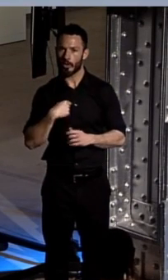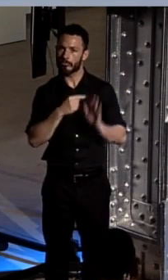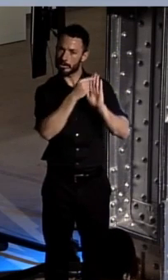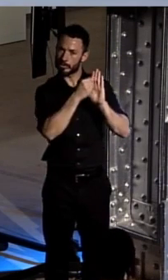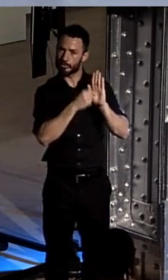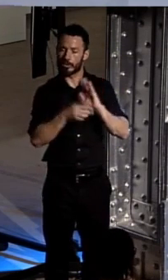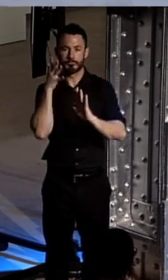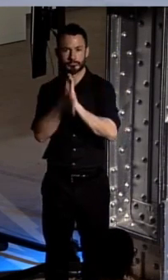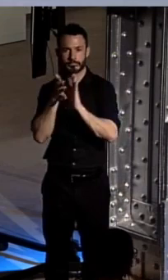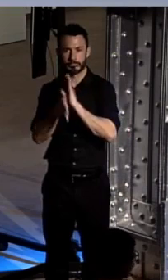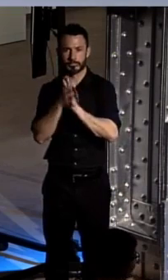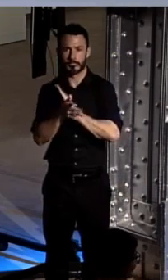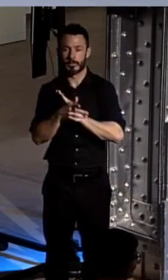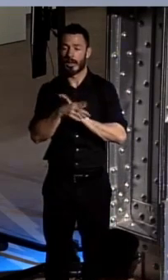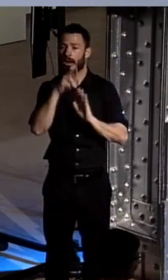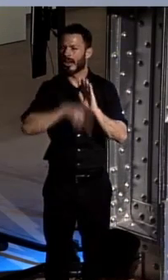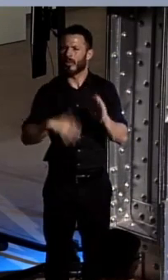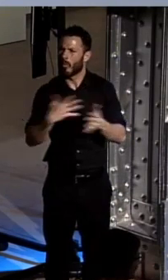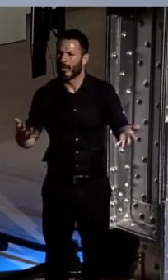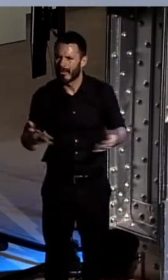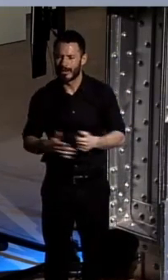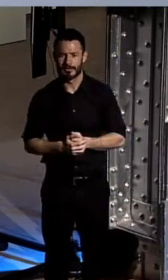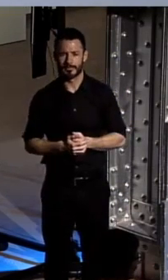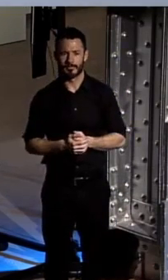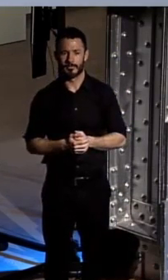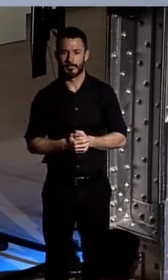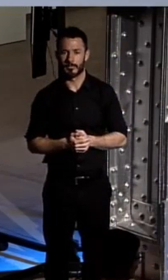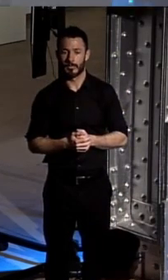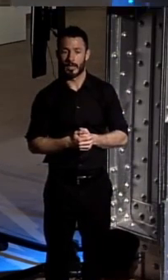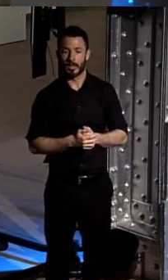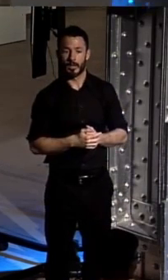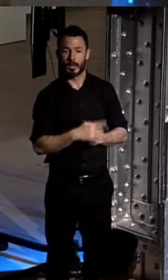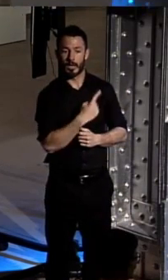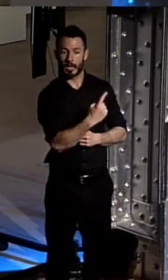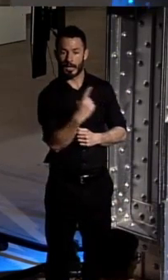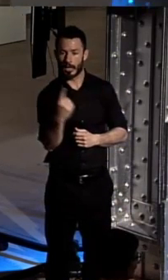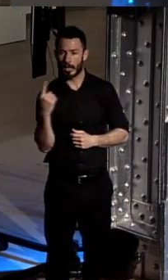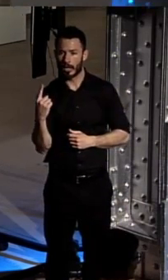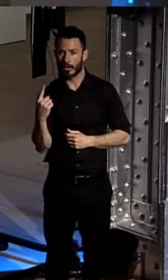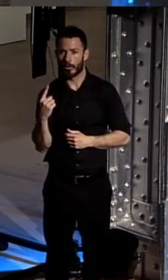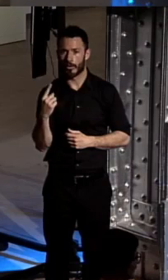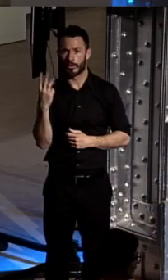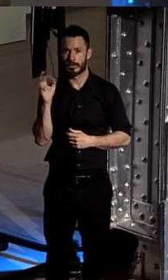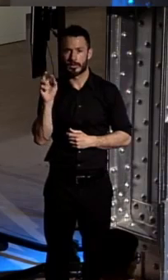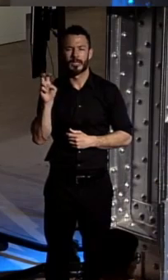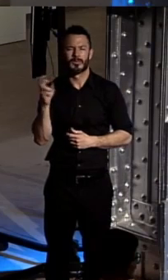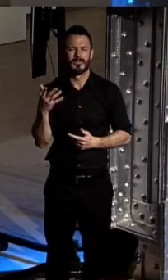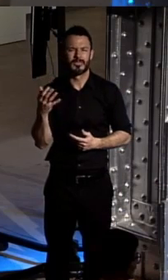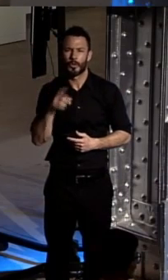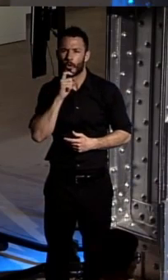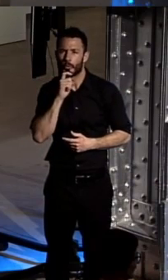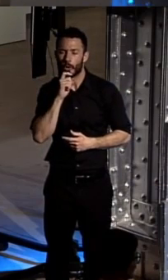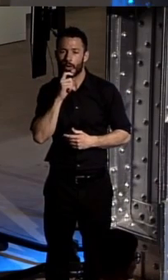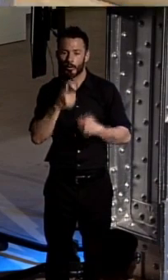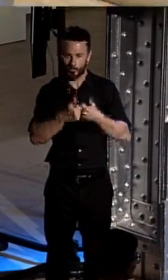¿qué les dije con las instrucciones? ¿Cuál fue la instrucción que yo dije? Que cada uno tenía que hacer en los 30 segundos. Intentar coger